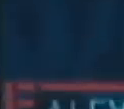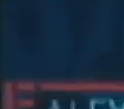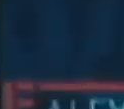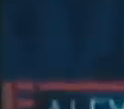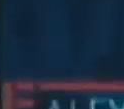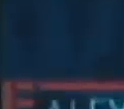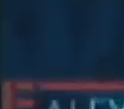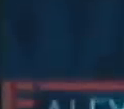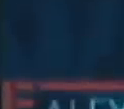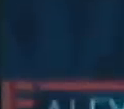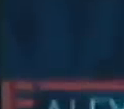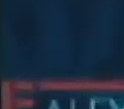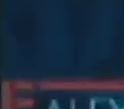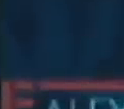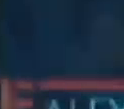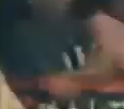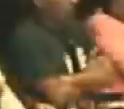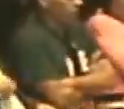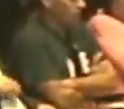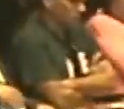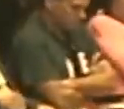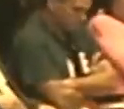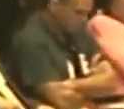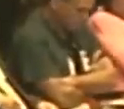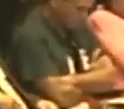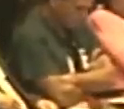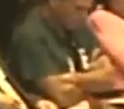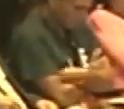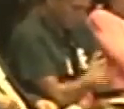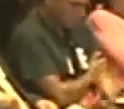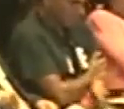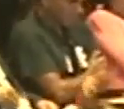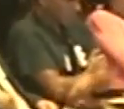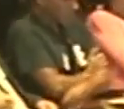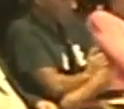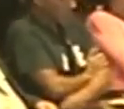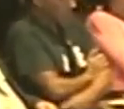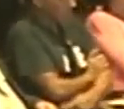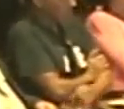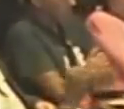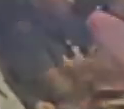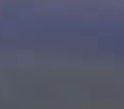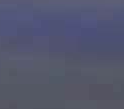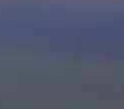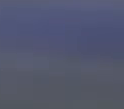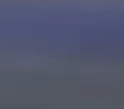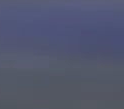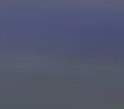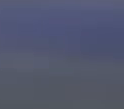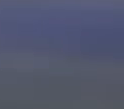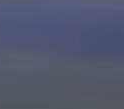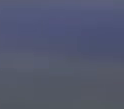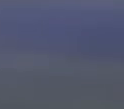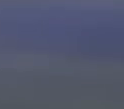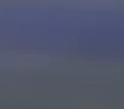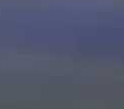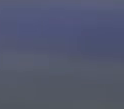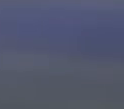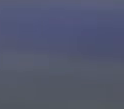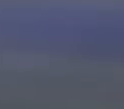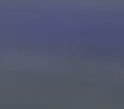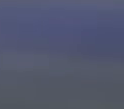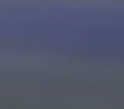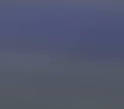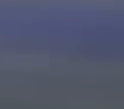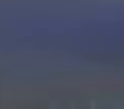arrogante, un país desdeñoso de las leyes y las normas internacionales, se